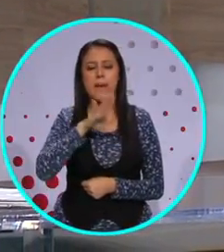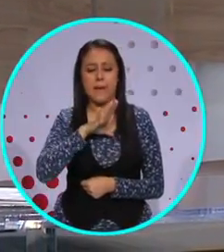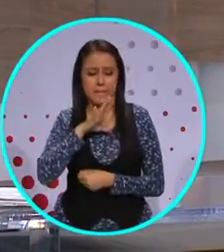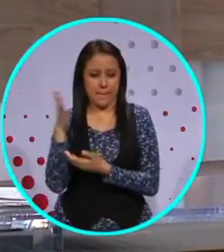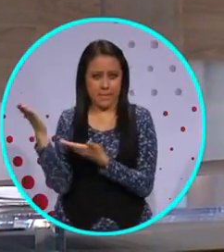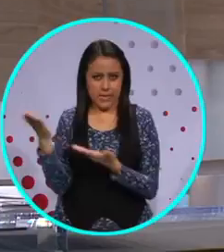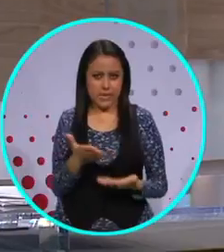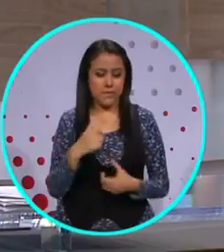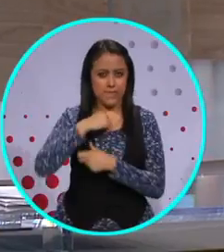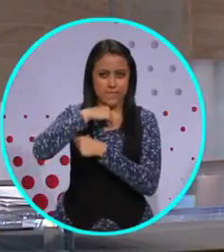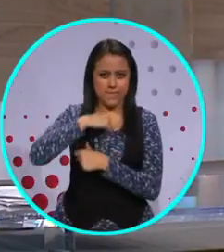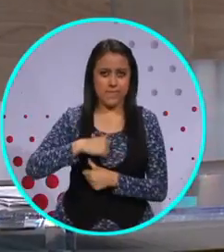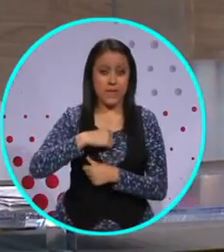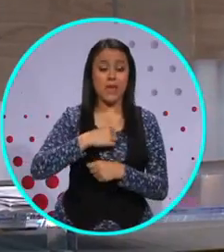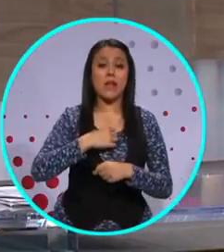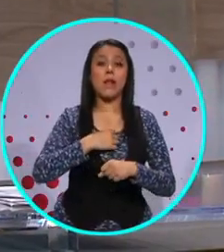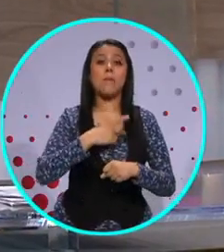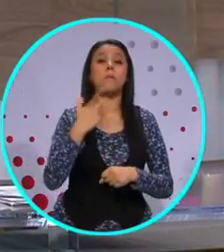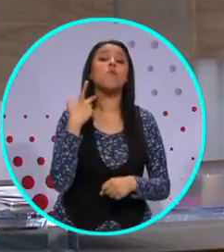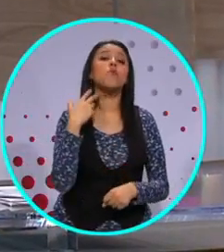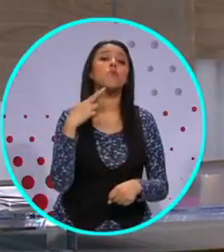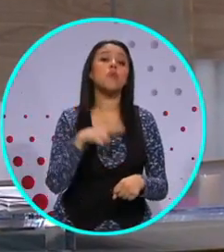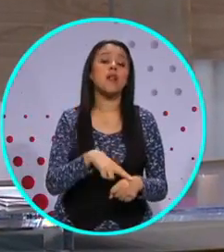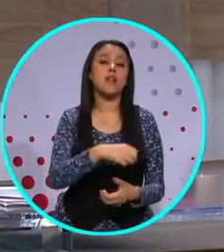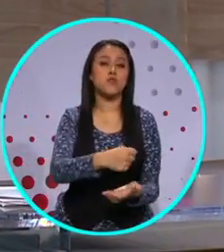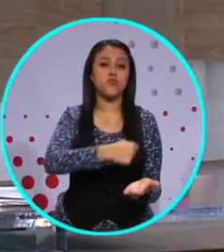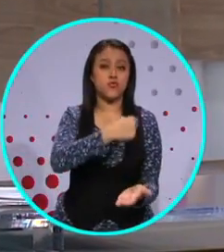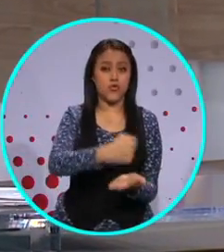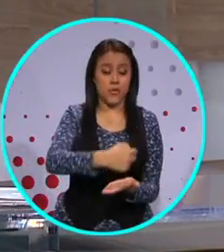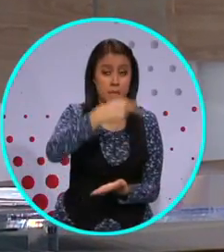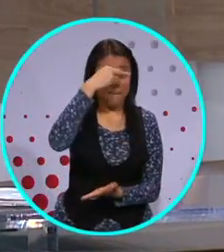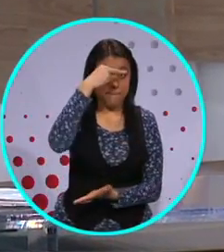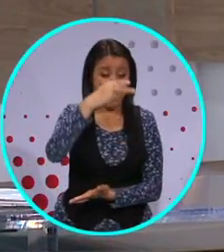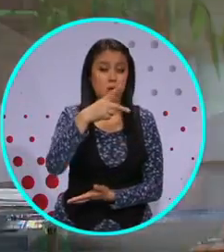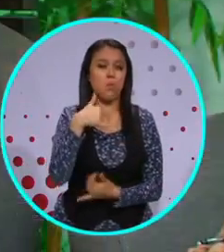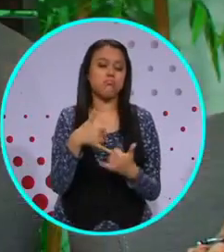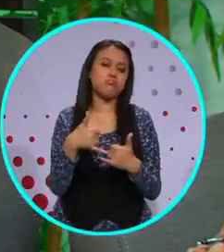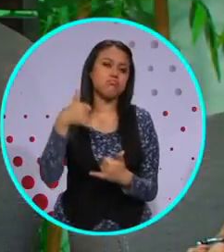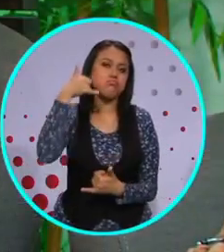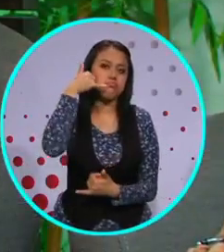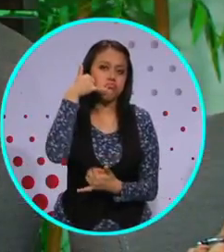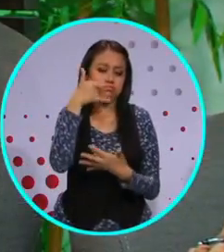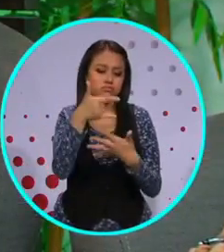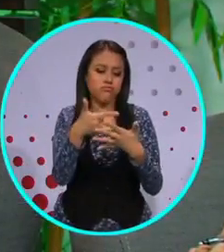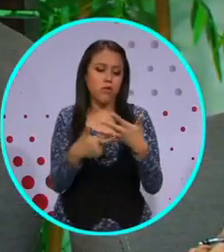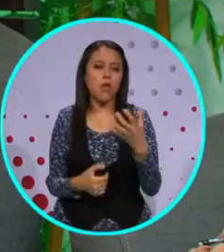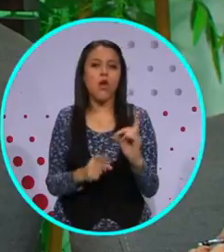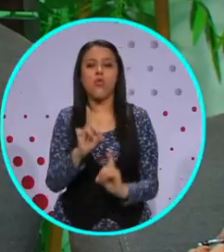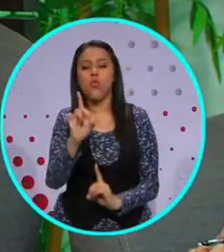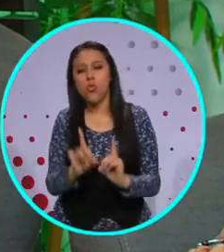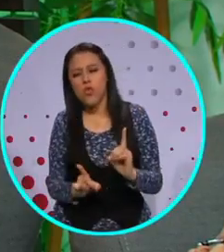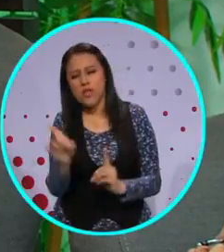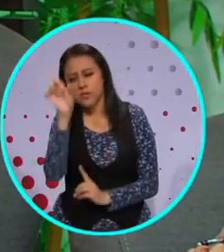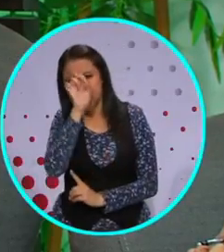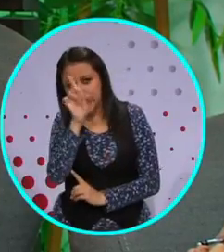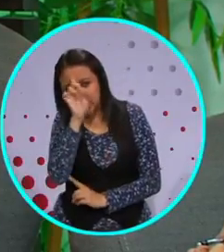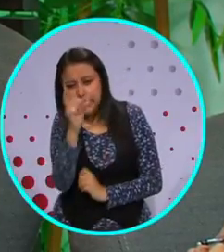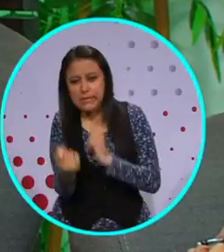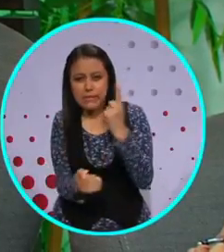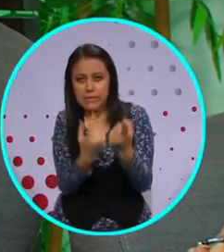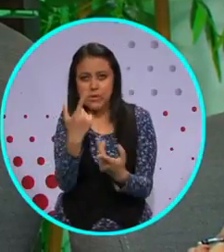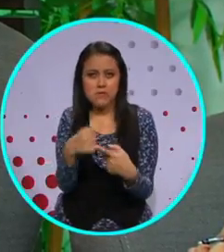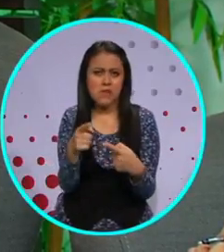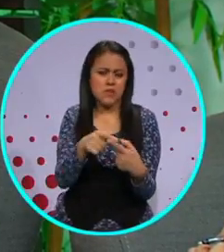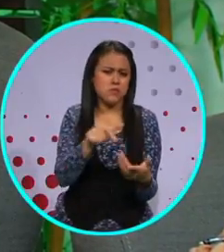justicia de la ciudad de méxico él está recibiendo todas las llamadas son los comentarios sugerencias de su demarcación y de alguna otra